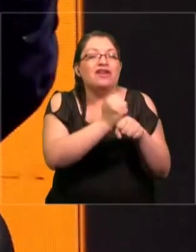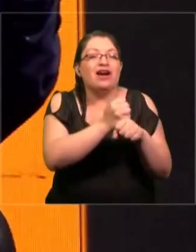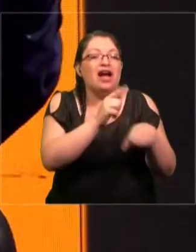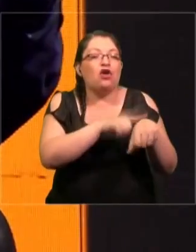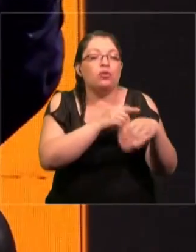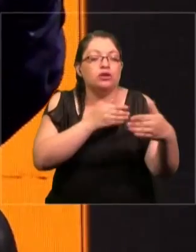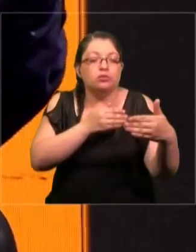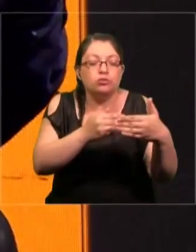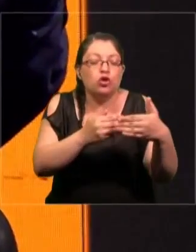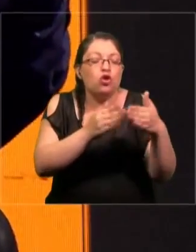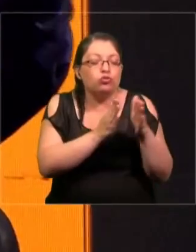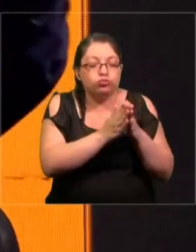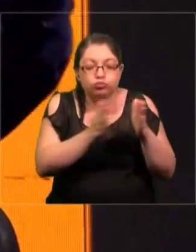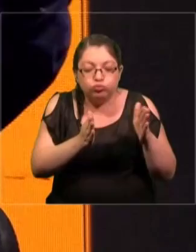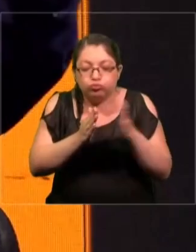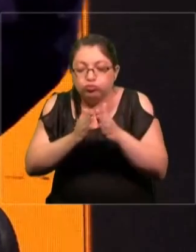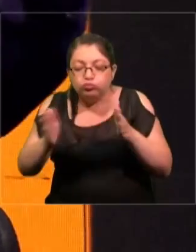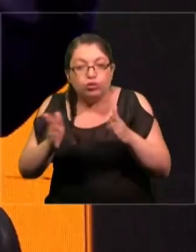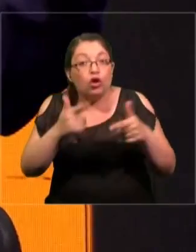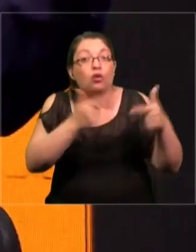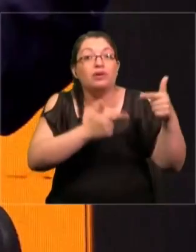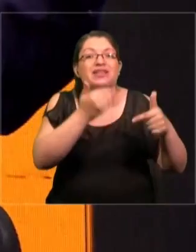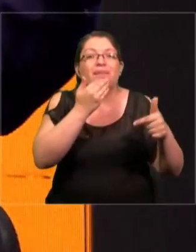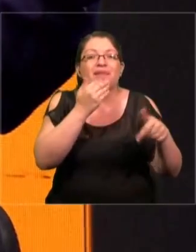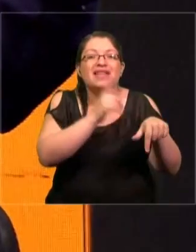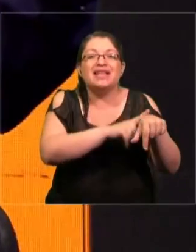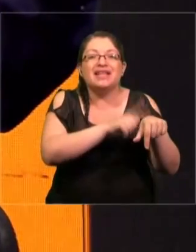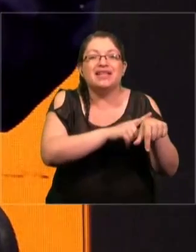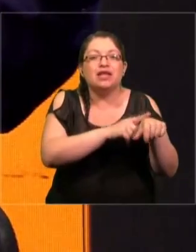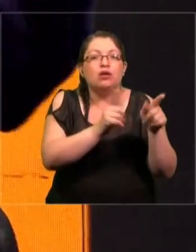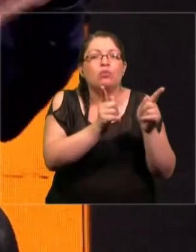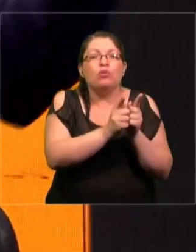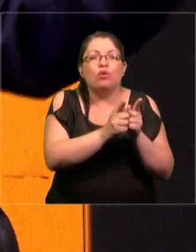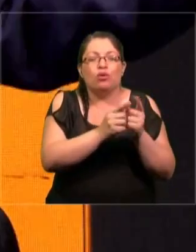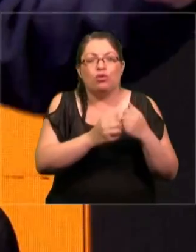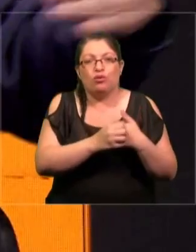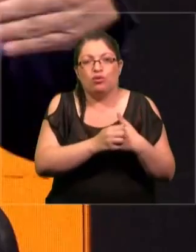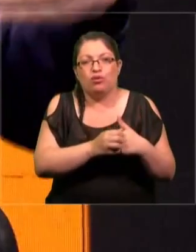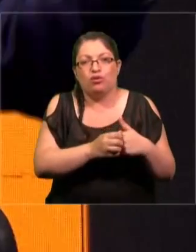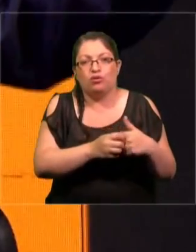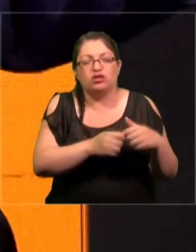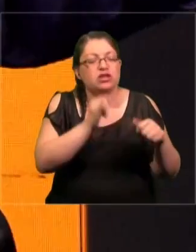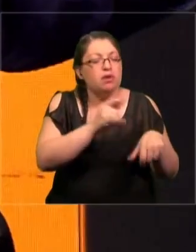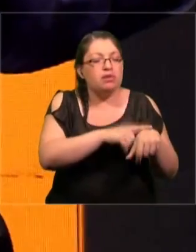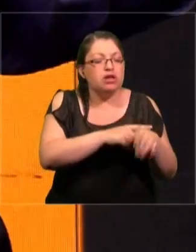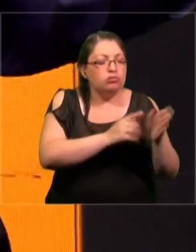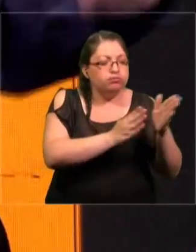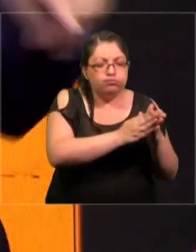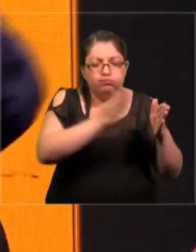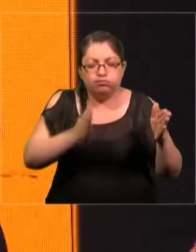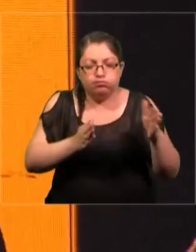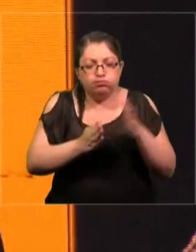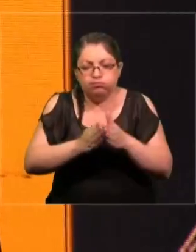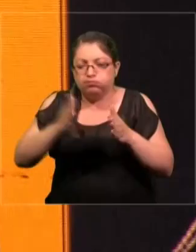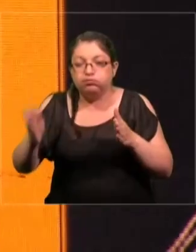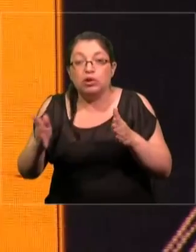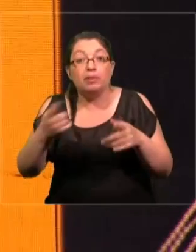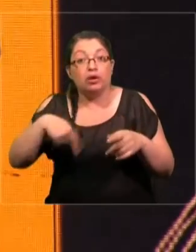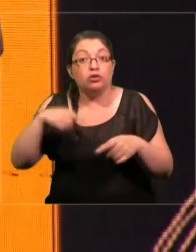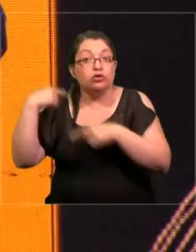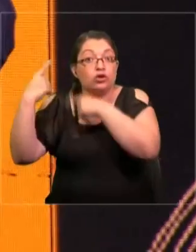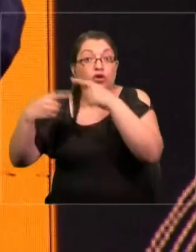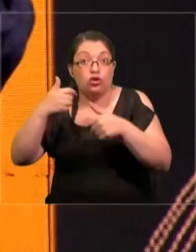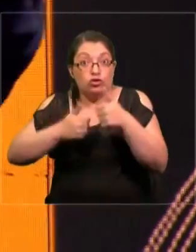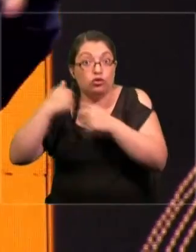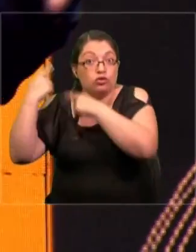políticos es también el tiempo corto. Solo que le ponen plazos, ¿verdad? Para el historiador